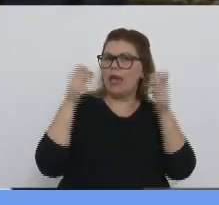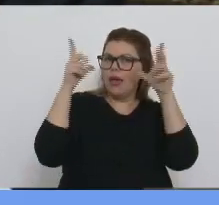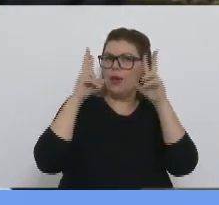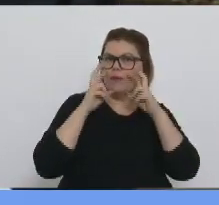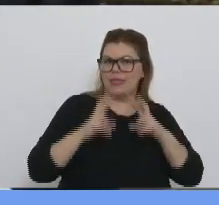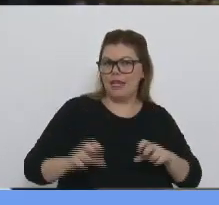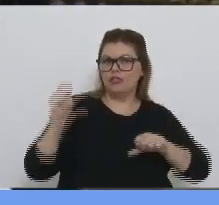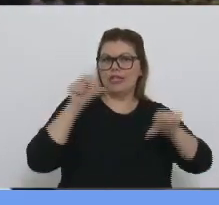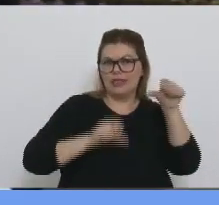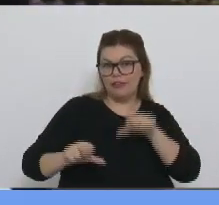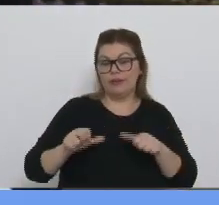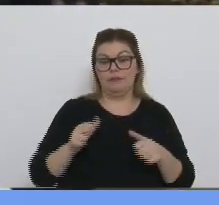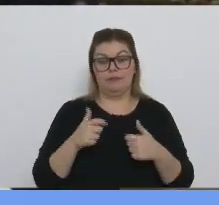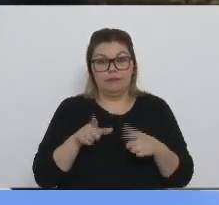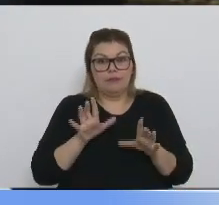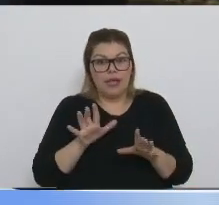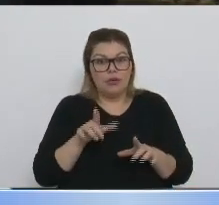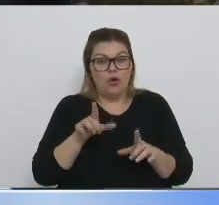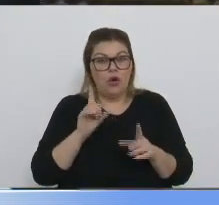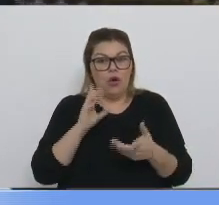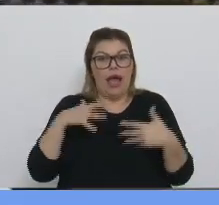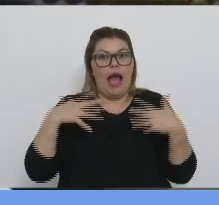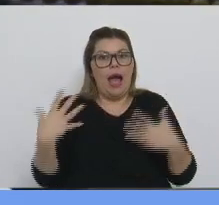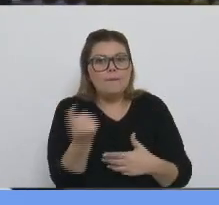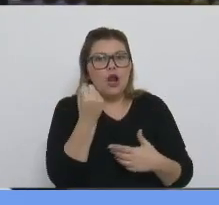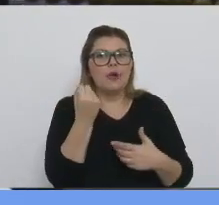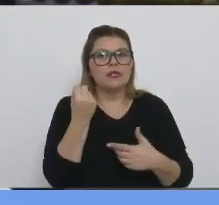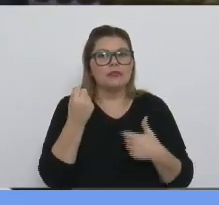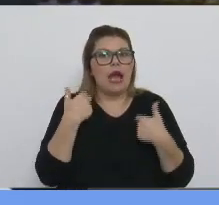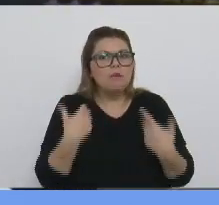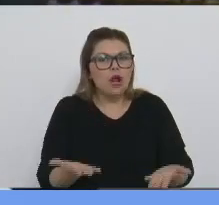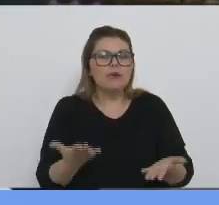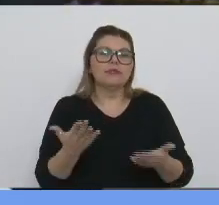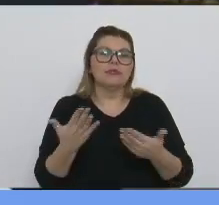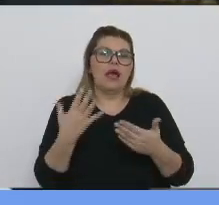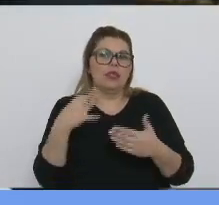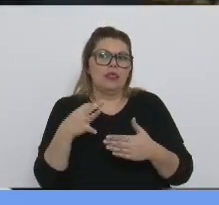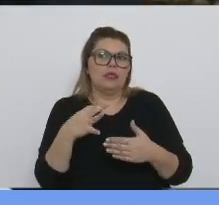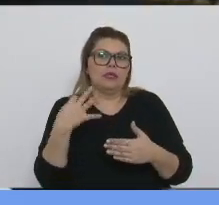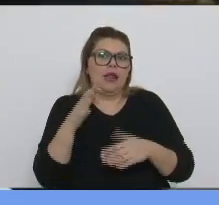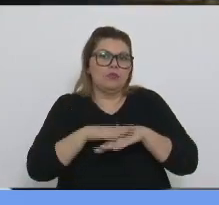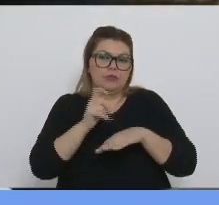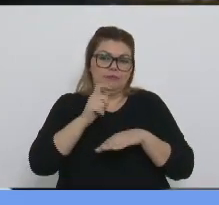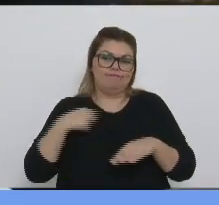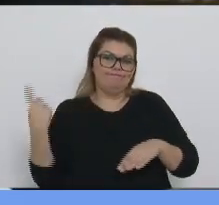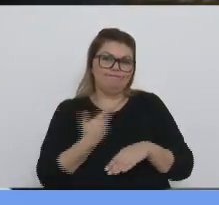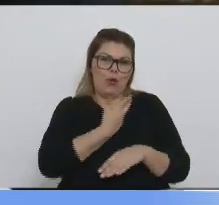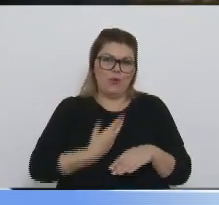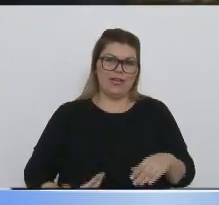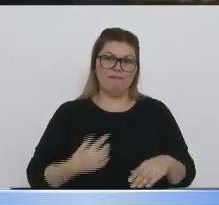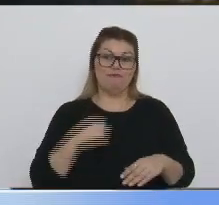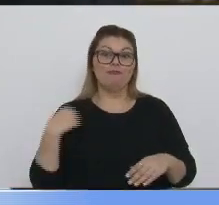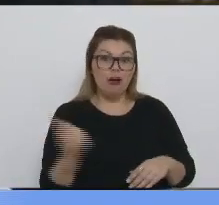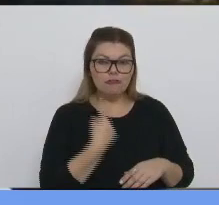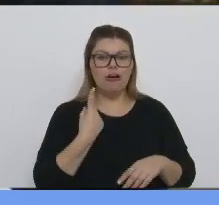oportunidades depende de las decisiones de gobierno es nuestra responsabilidad como estado de cada uno de los que están hoy aquí